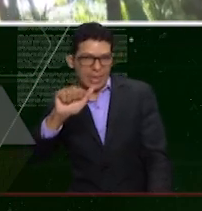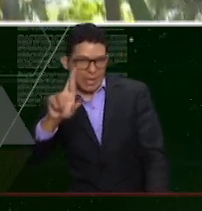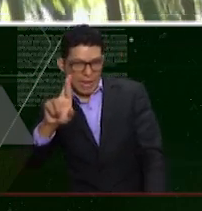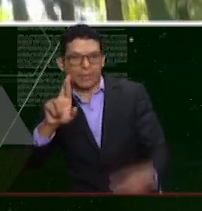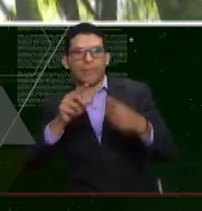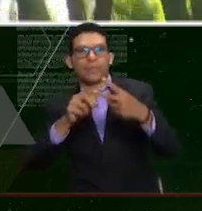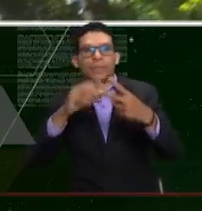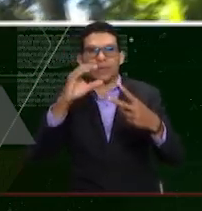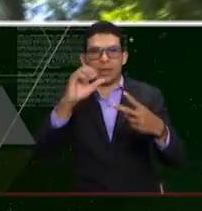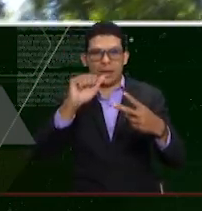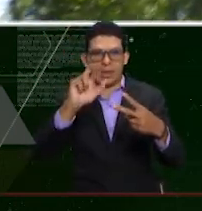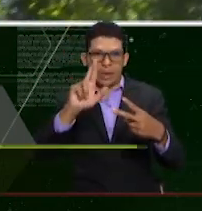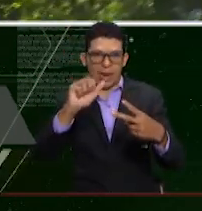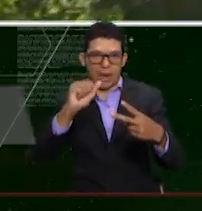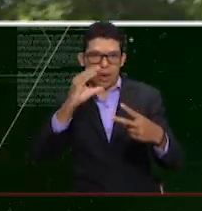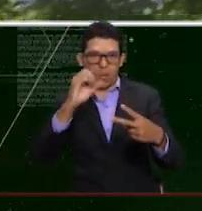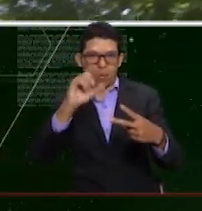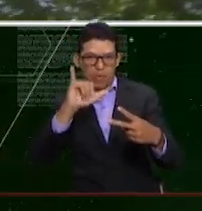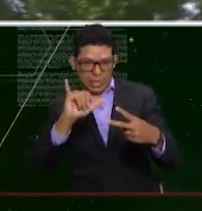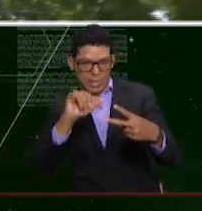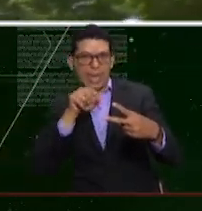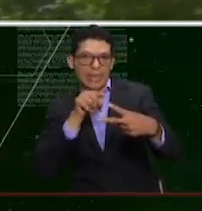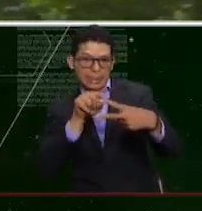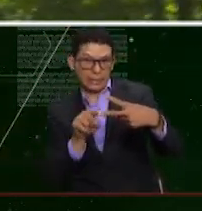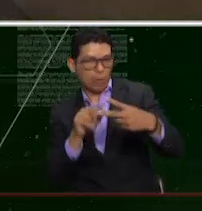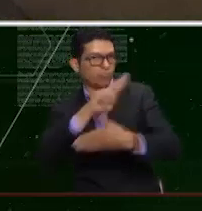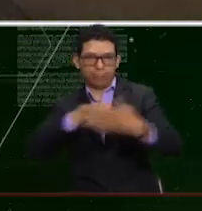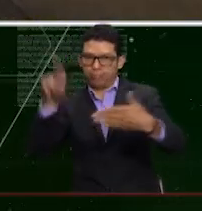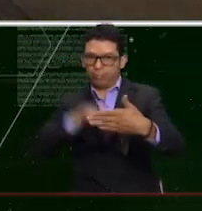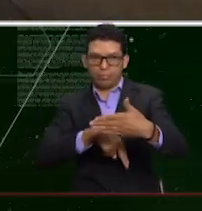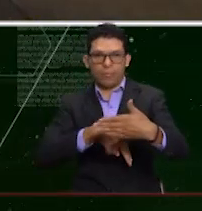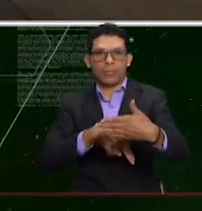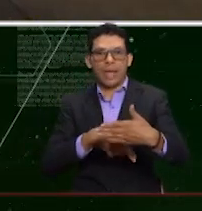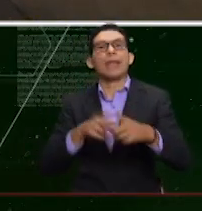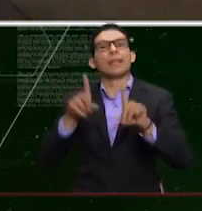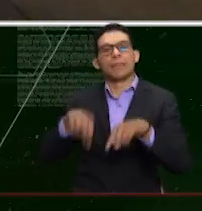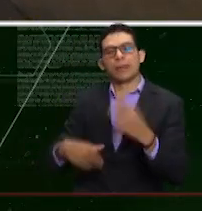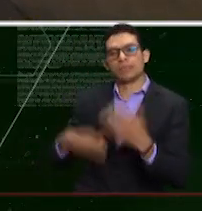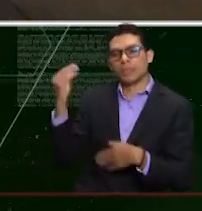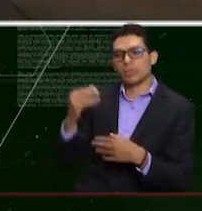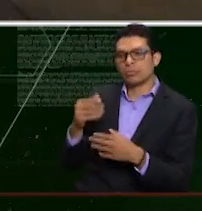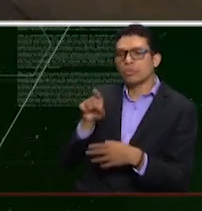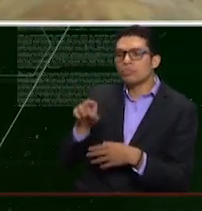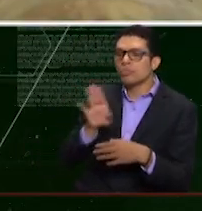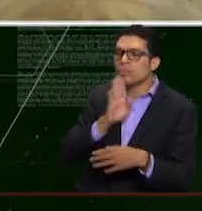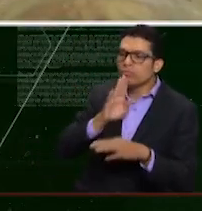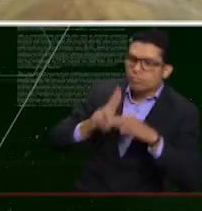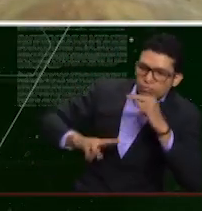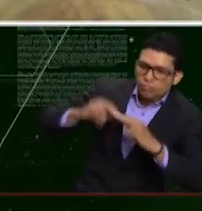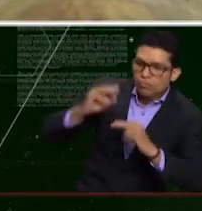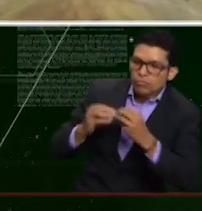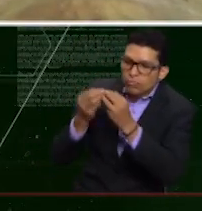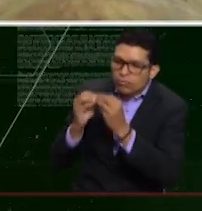trazabilidad. A partir de esa empresa, de dónde construyó sus muebles, irnos hacia atrás hasta lograr mirar